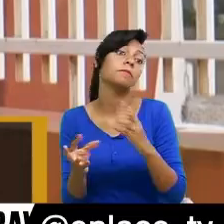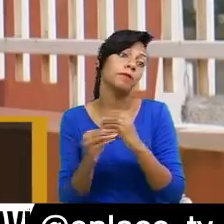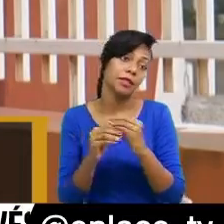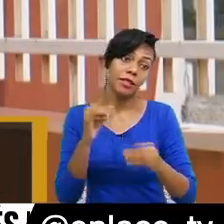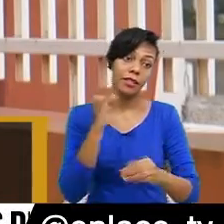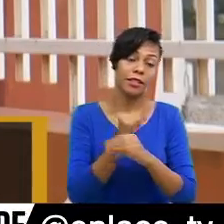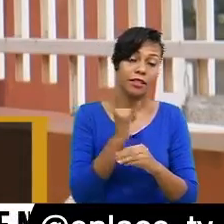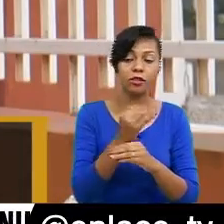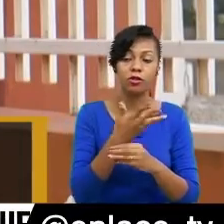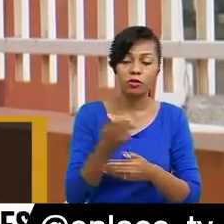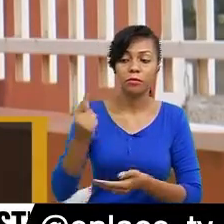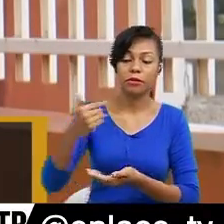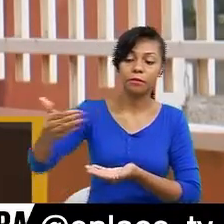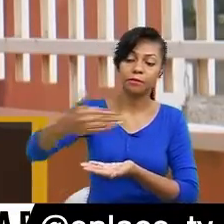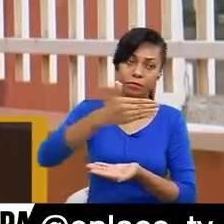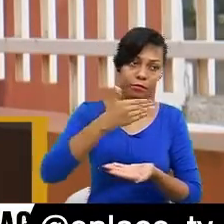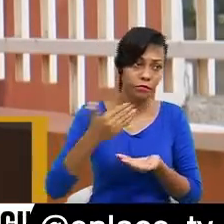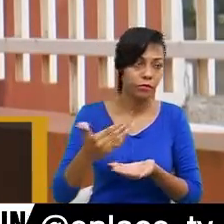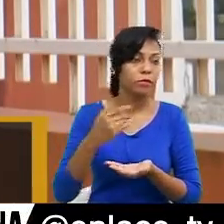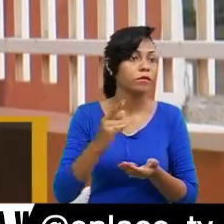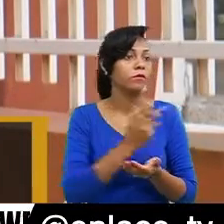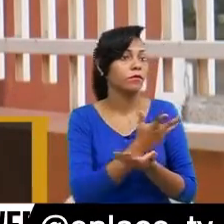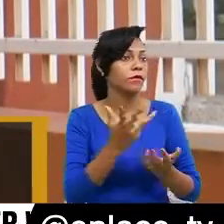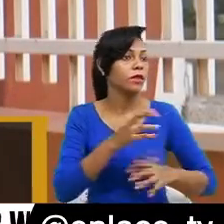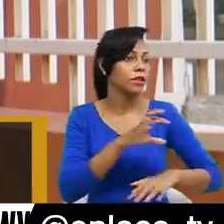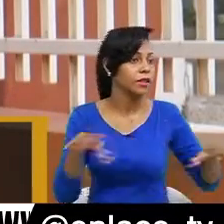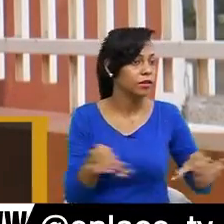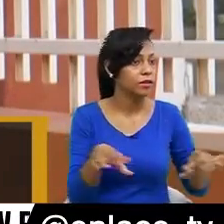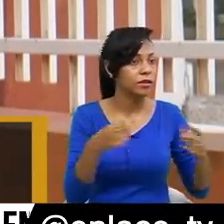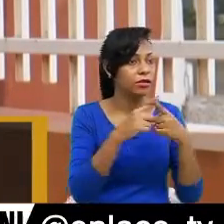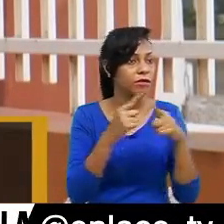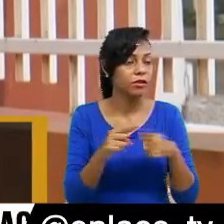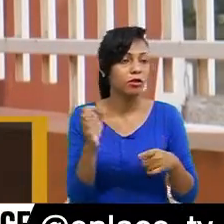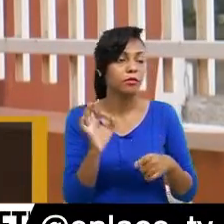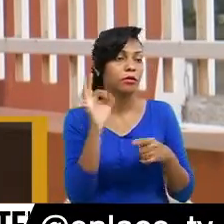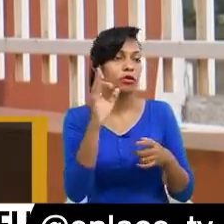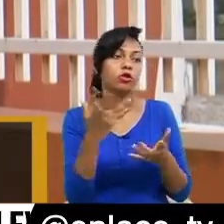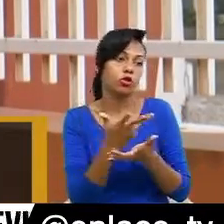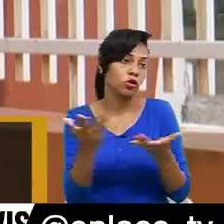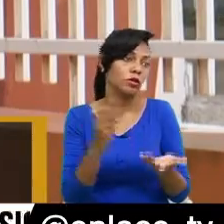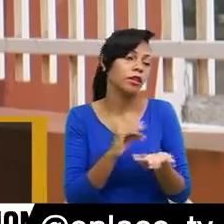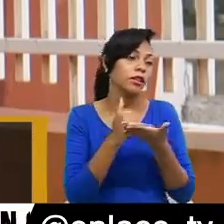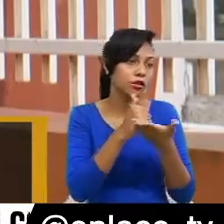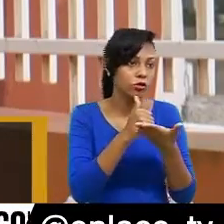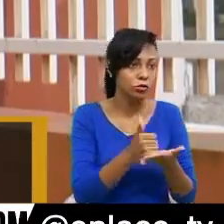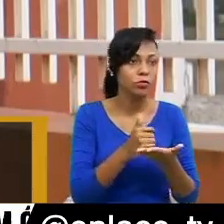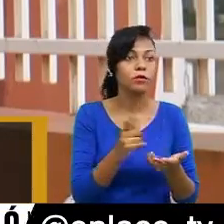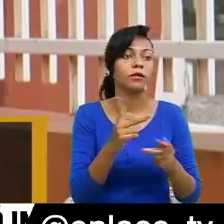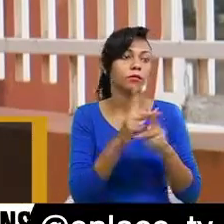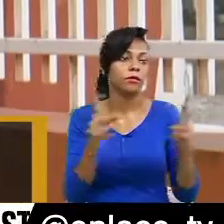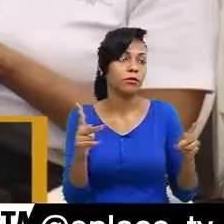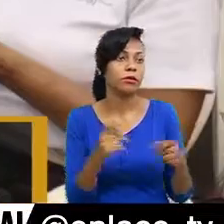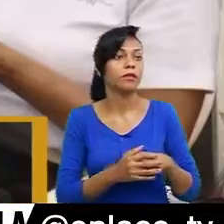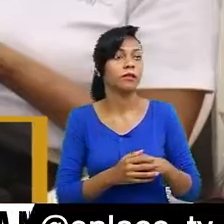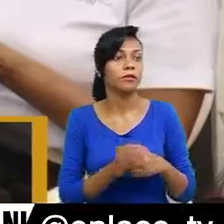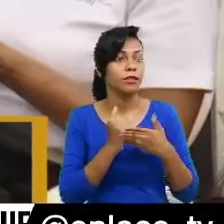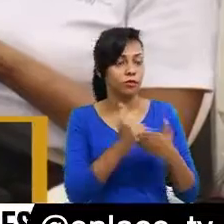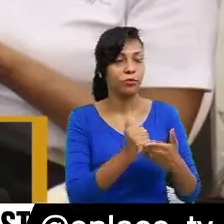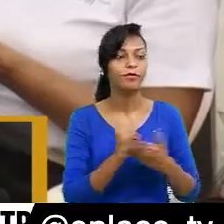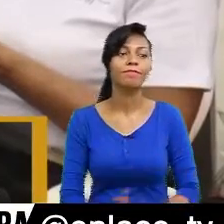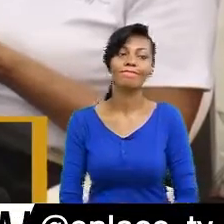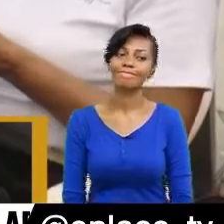las actividades pastorales que tiene la parroquia y las obligaciones que tiene la parroquia con sus empleados y las personas de planta. En este